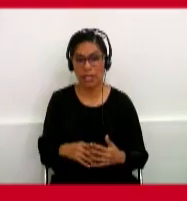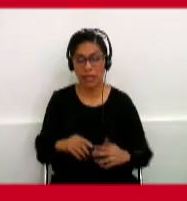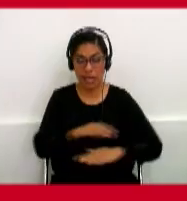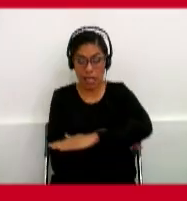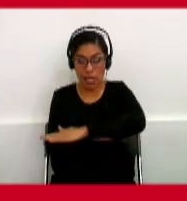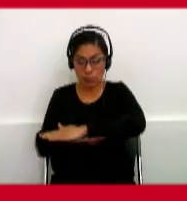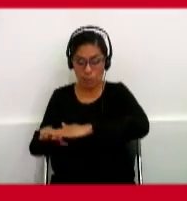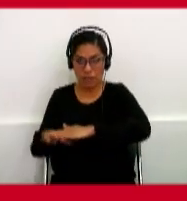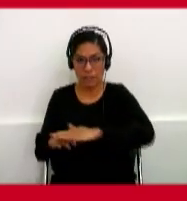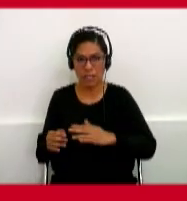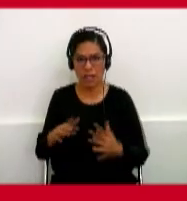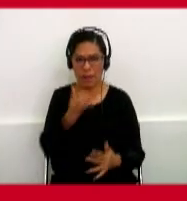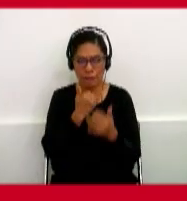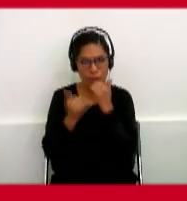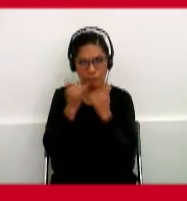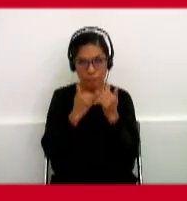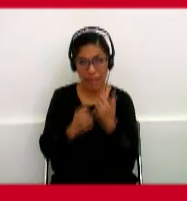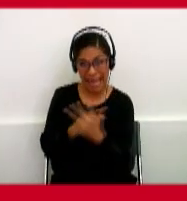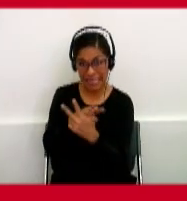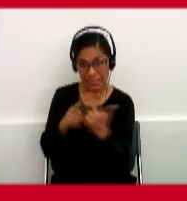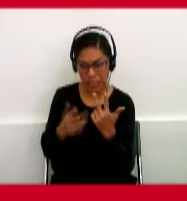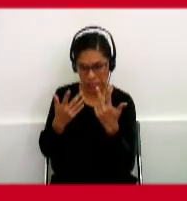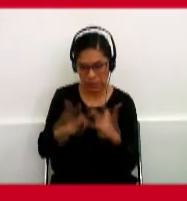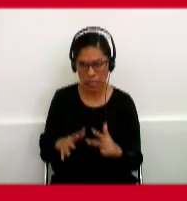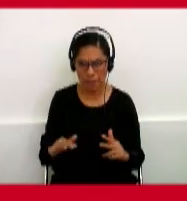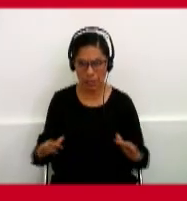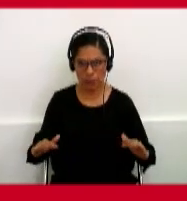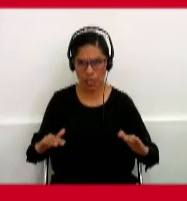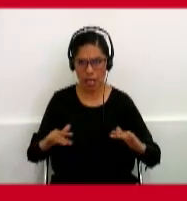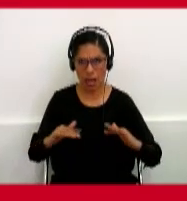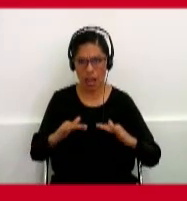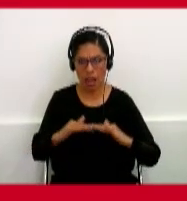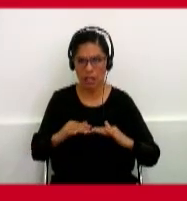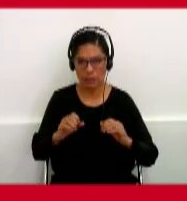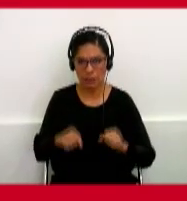ver, ya las tres, podemos decir que es una buena aproximación de las tres, ¿no?